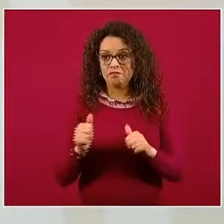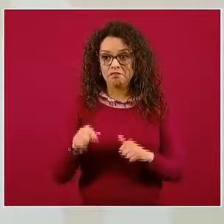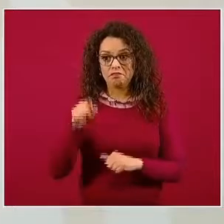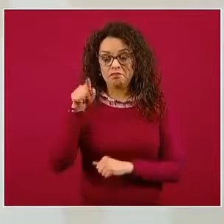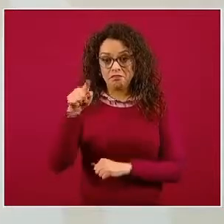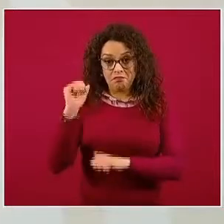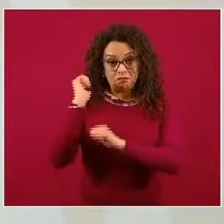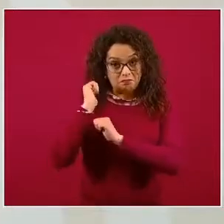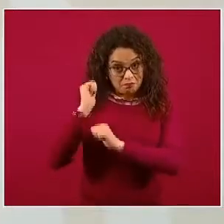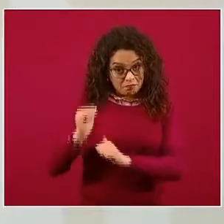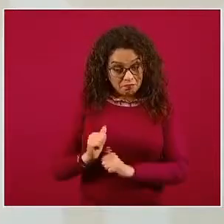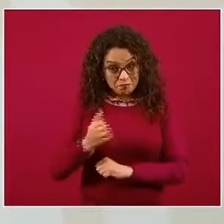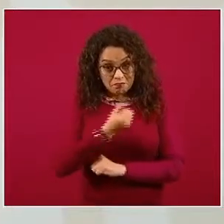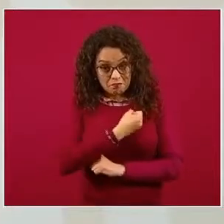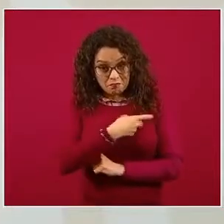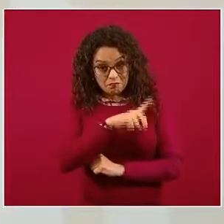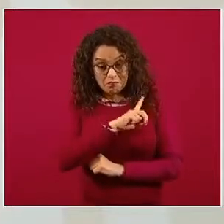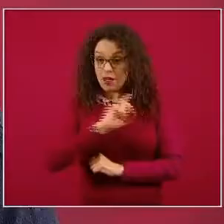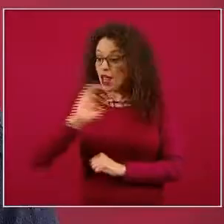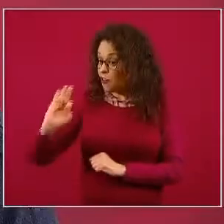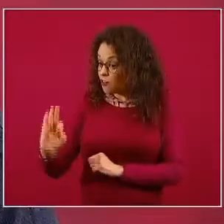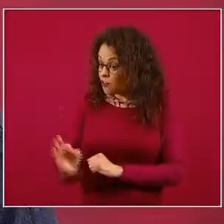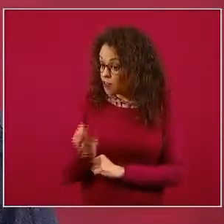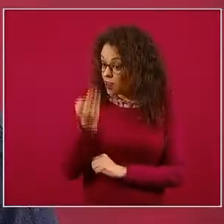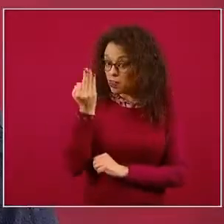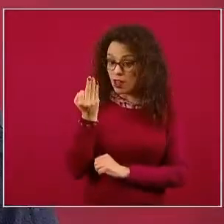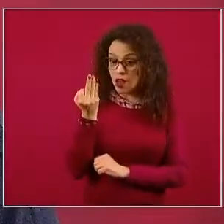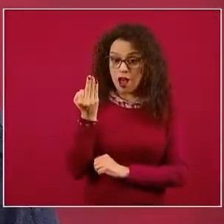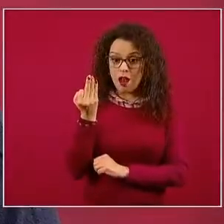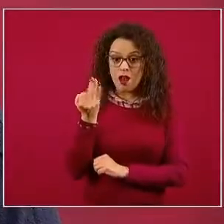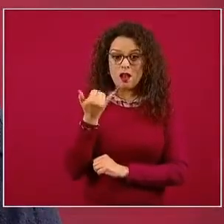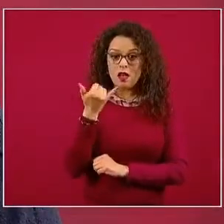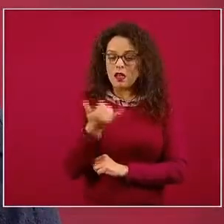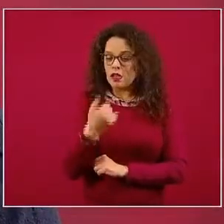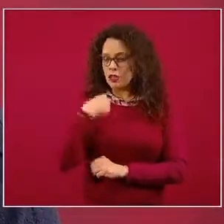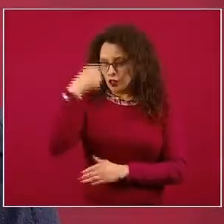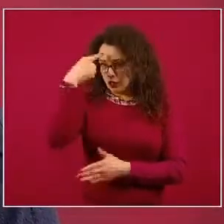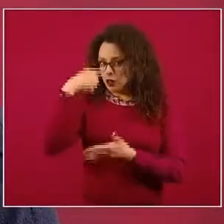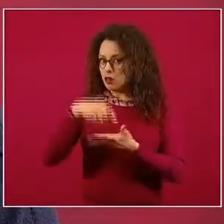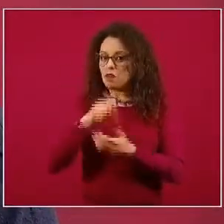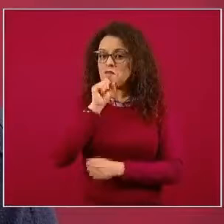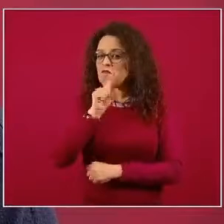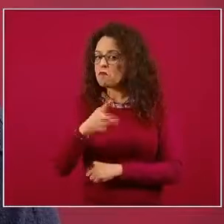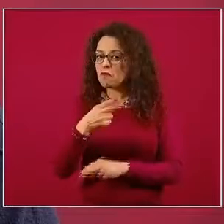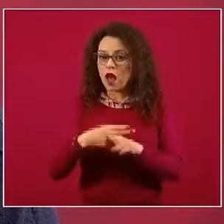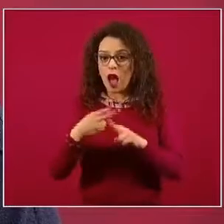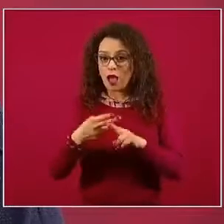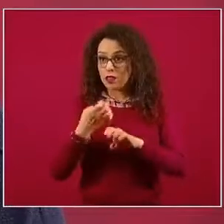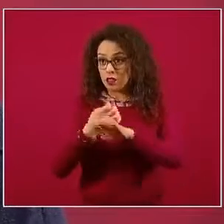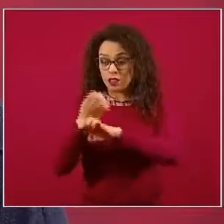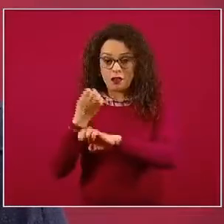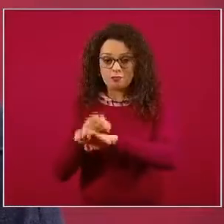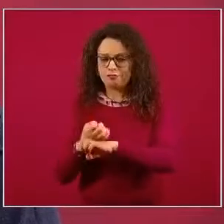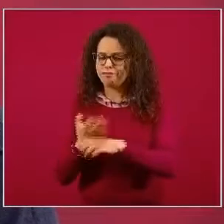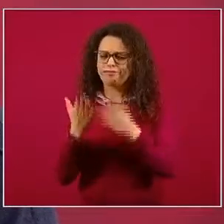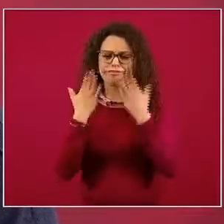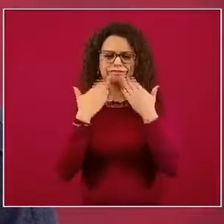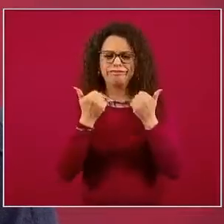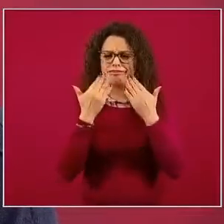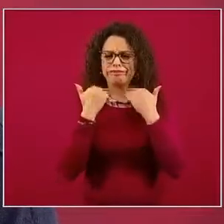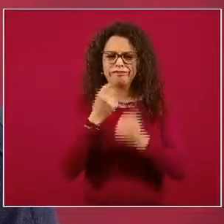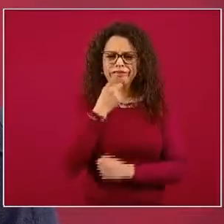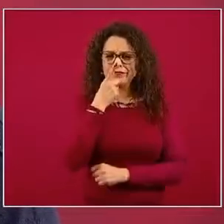autoridad sanitaria federal, y casi estaría seguro que ni siquiera estatal, hay la solicitud